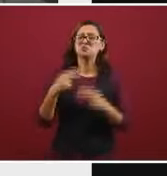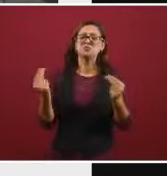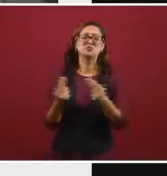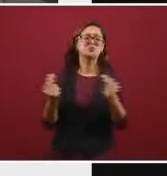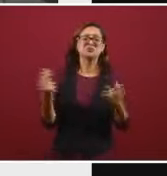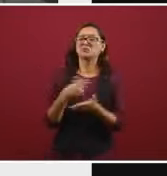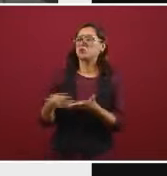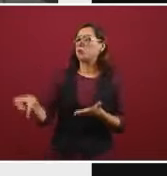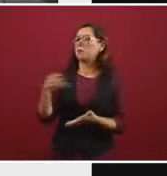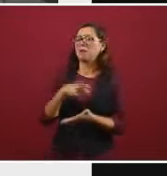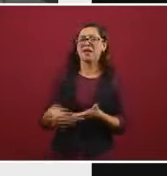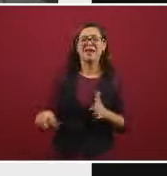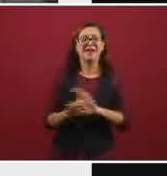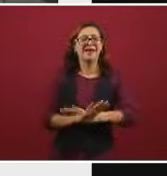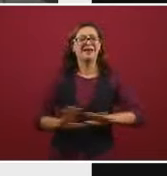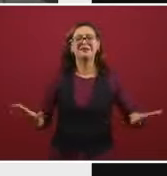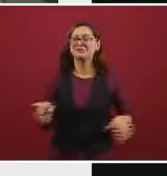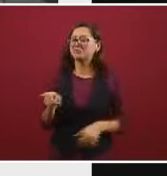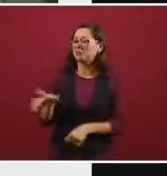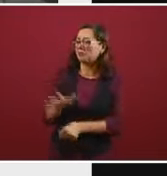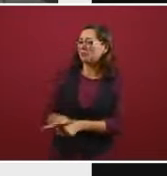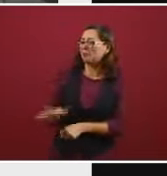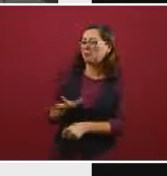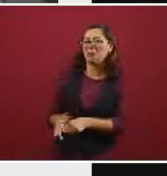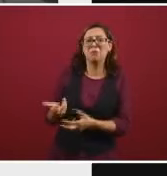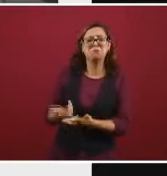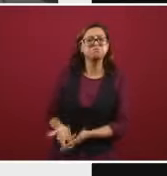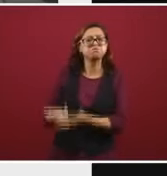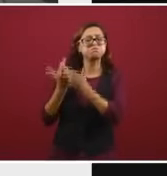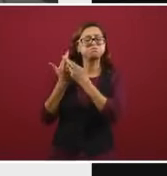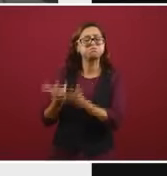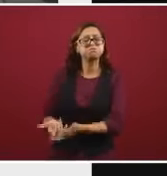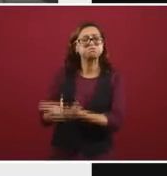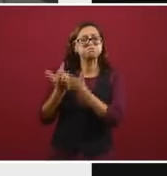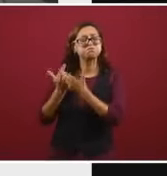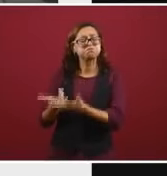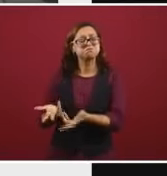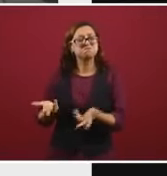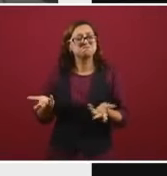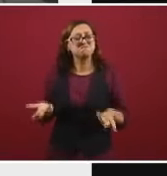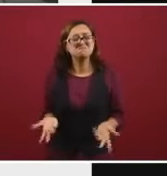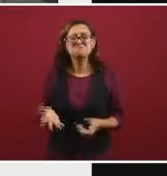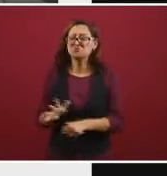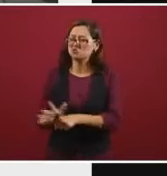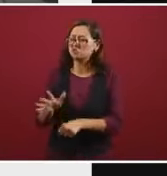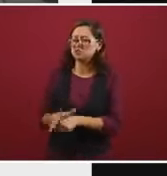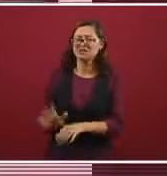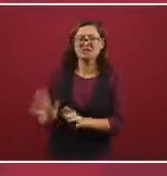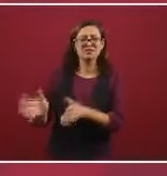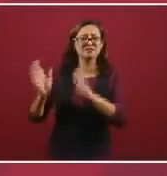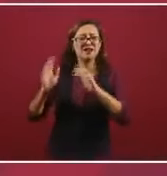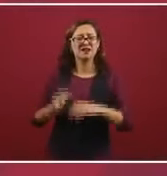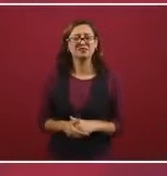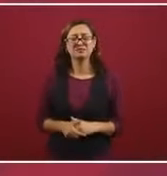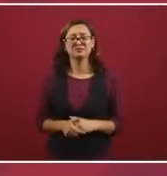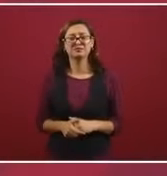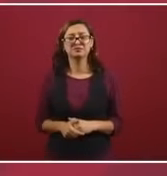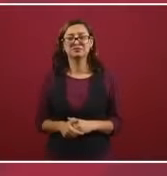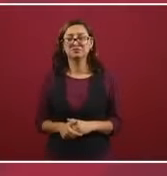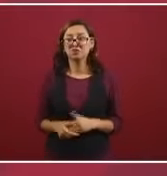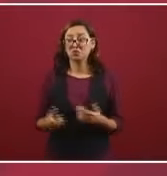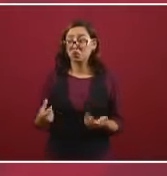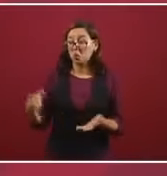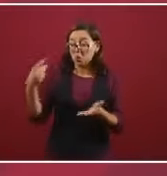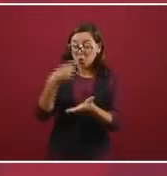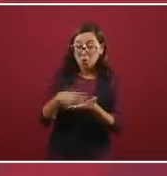material de limpieza, todo eso, porque encontramos lo suficiente, o si se compra, se va a